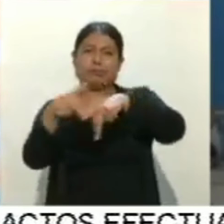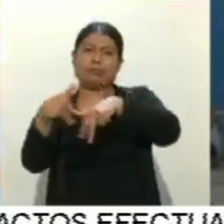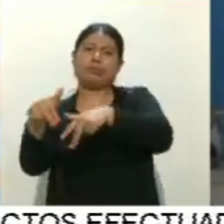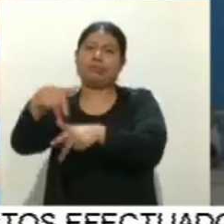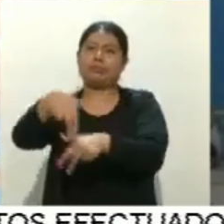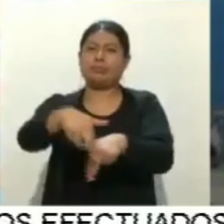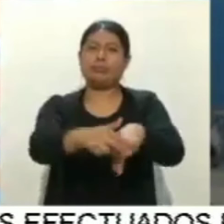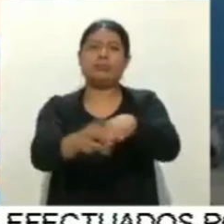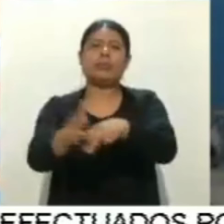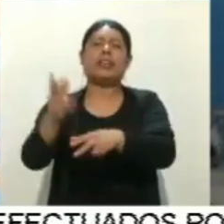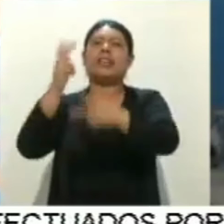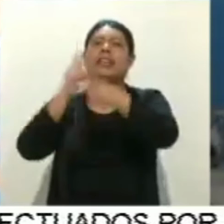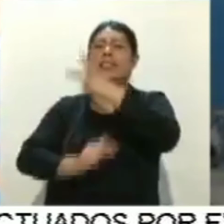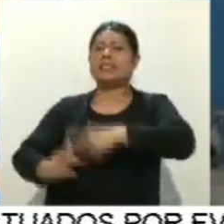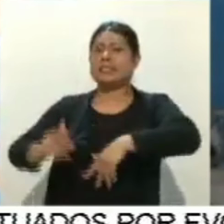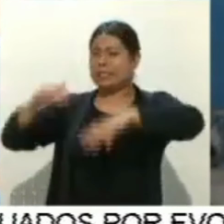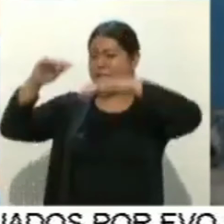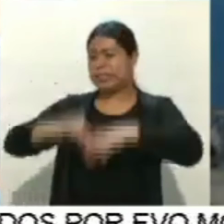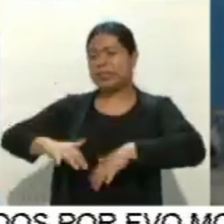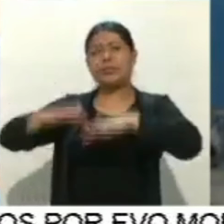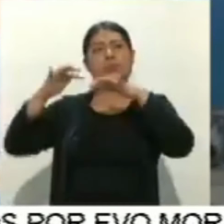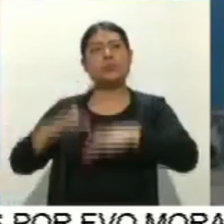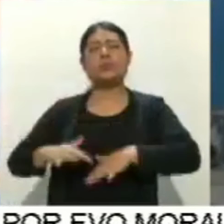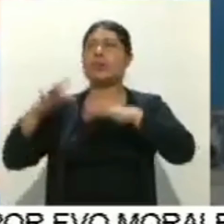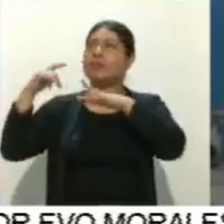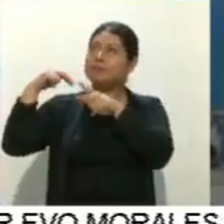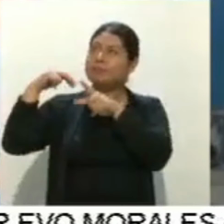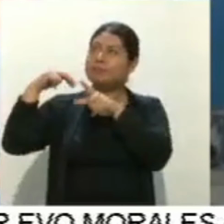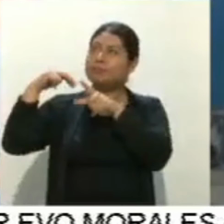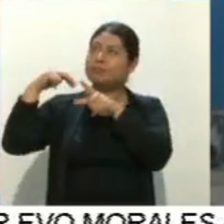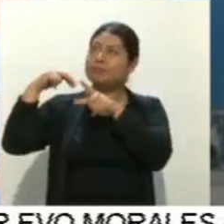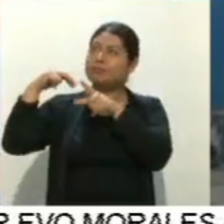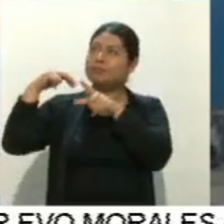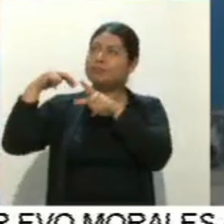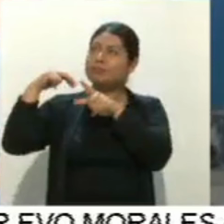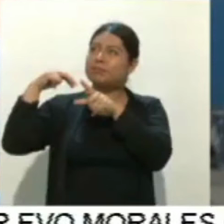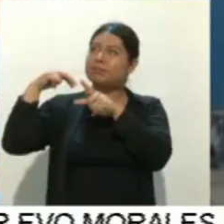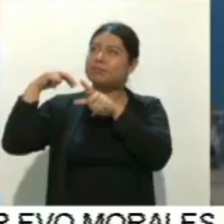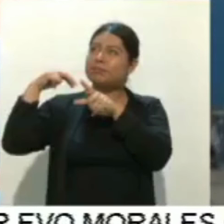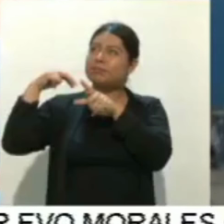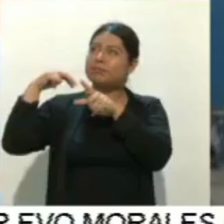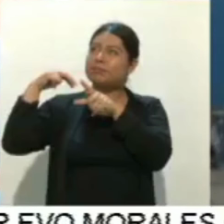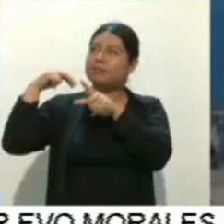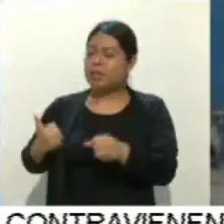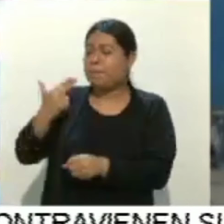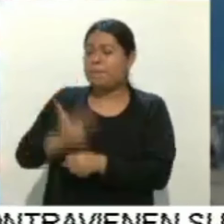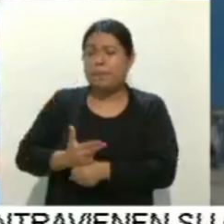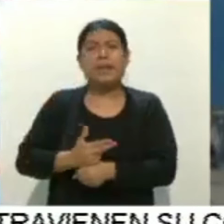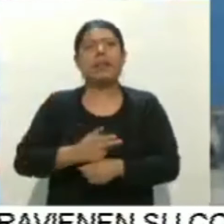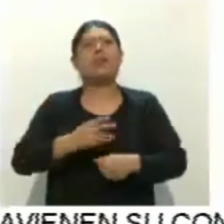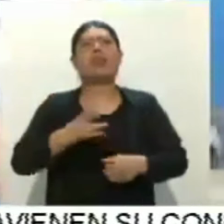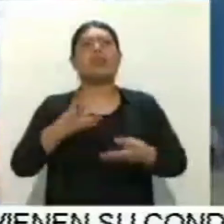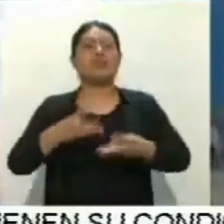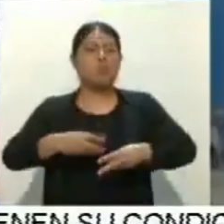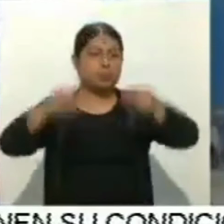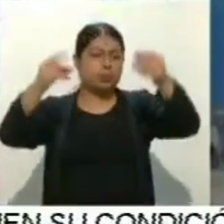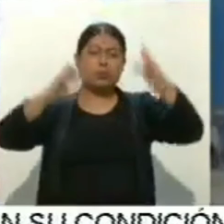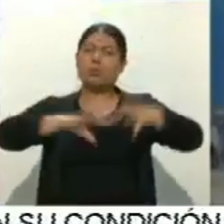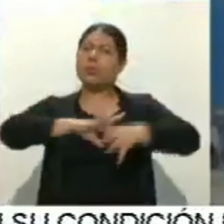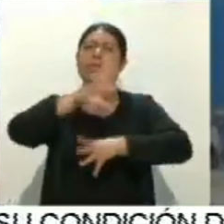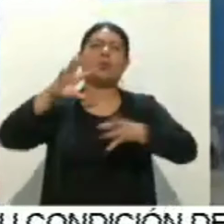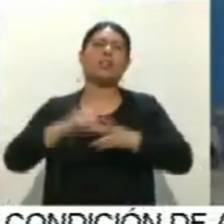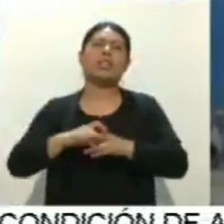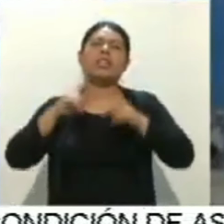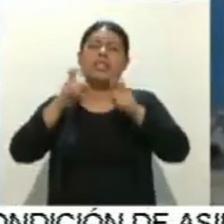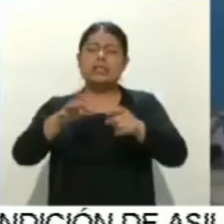regresar bajo la lluvia, al igual irnos muy temprano, el polvo. Es un